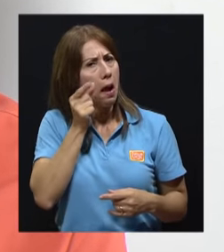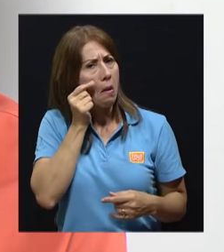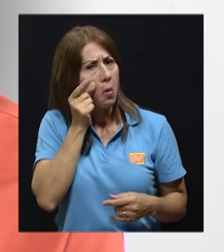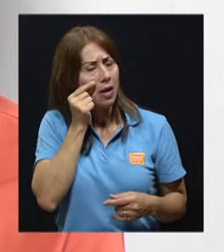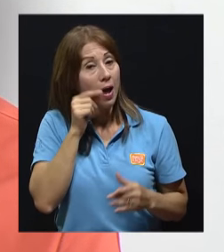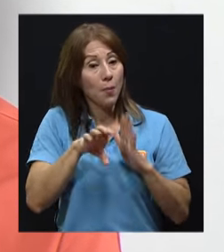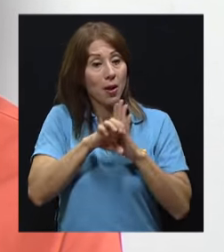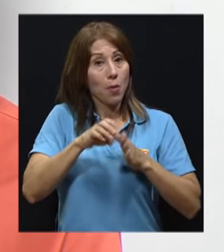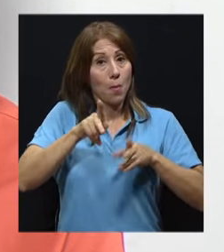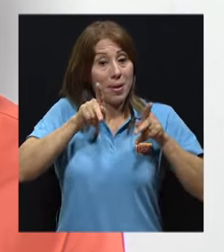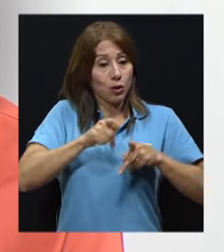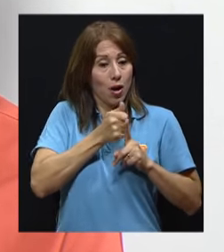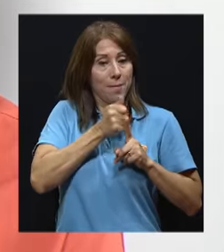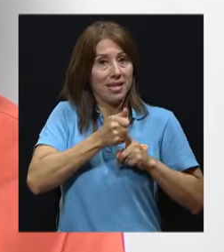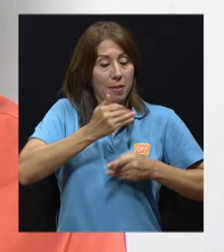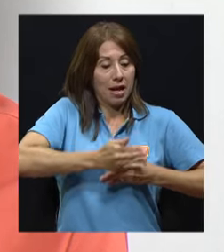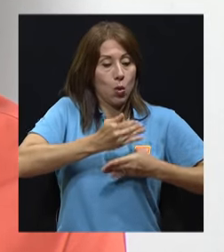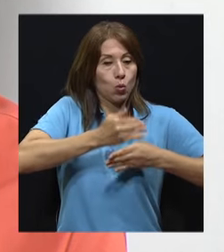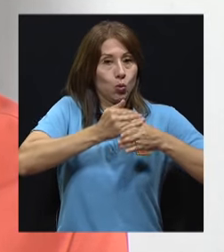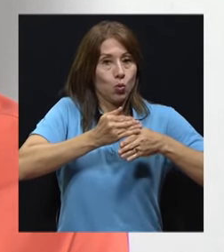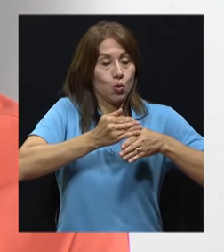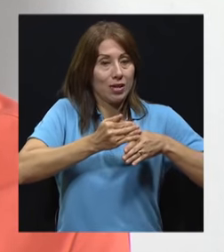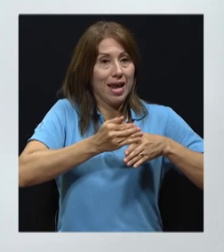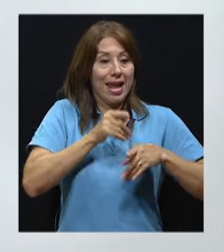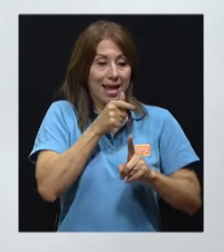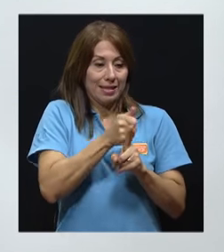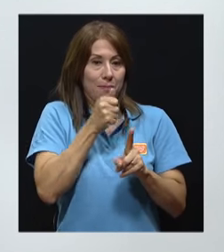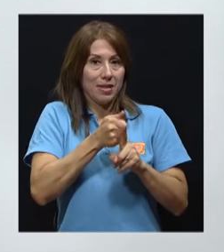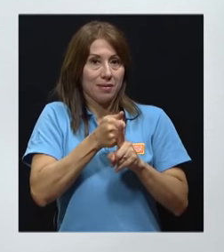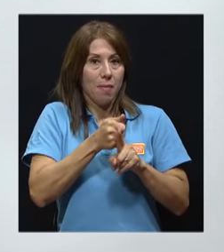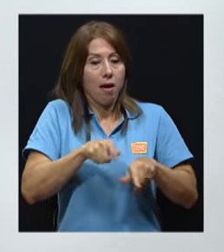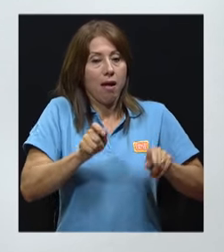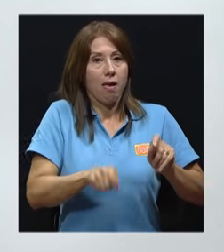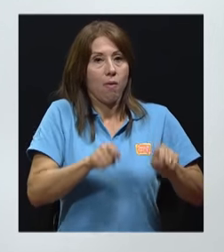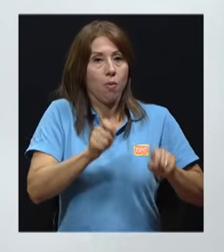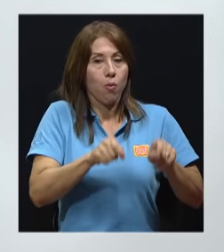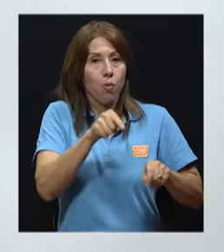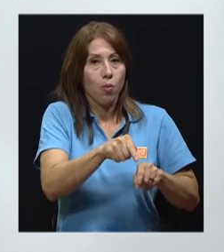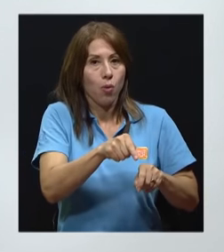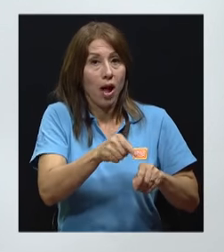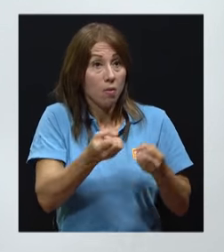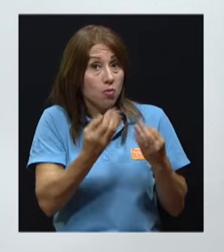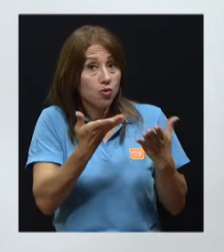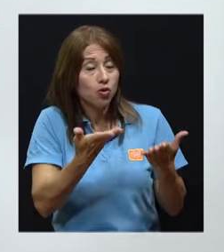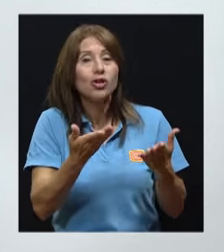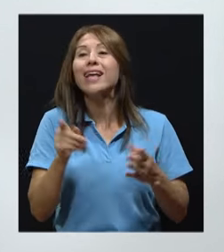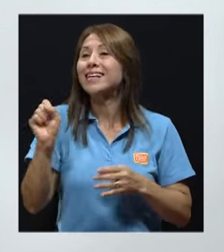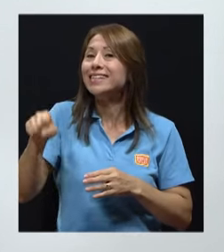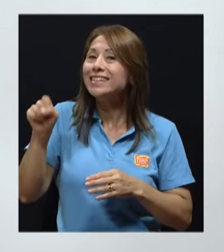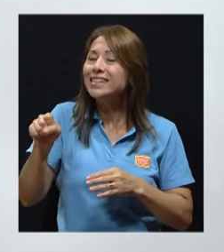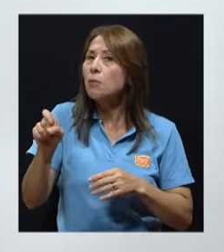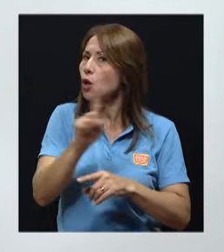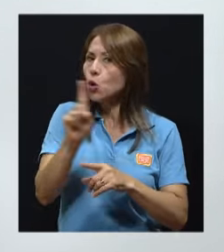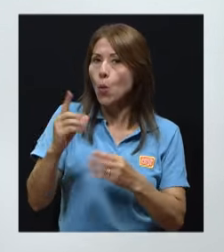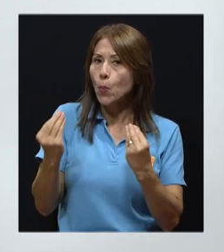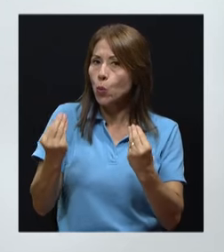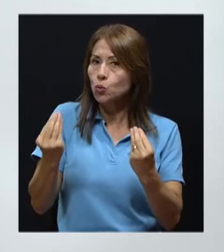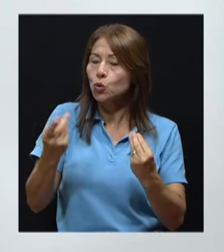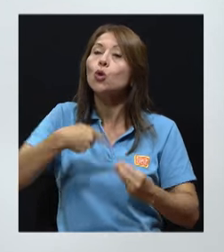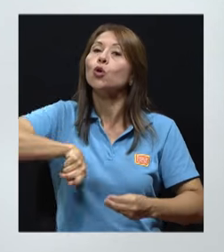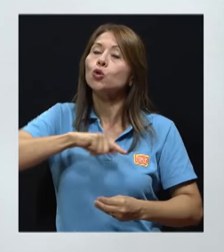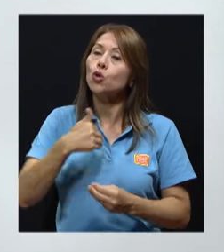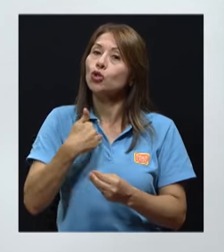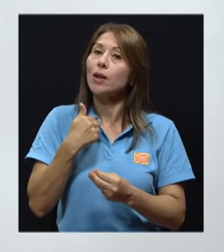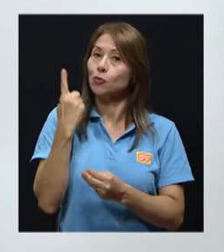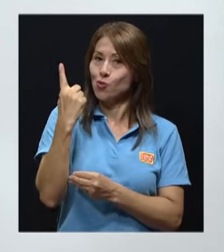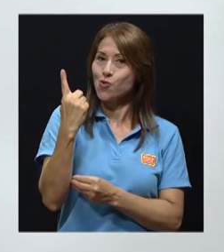el marimbero sea el marimbista Sí claro Hay muchos casos de esos eh No tantos nosotros tenemos uno en esta investigación